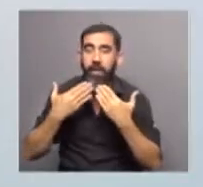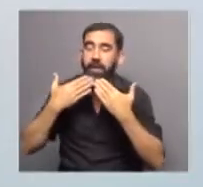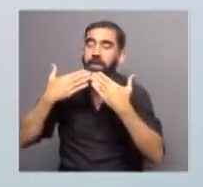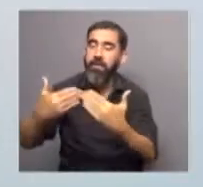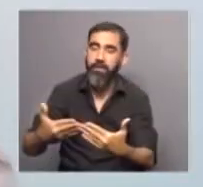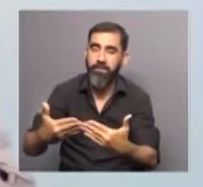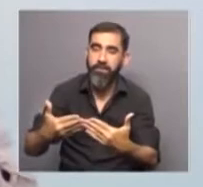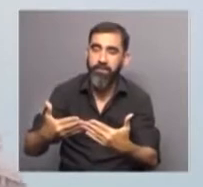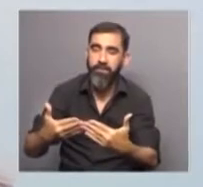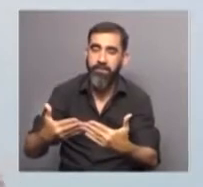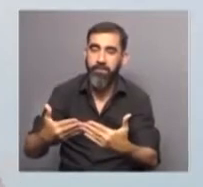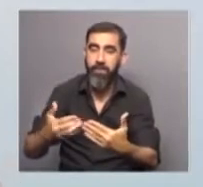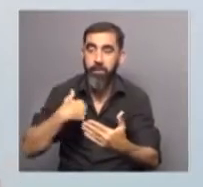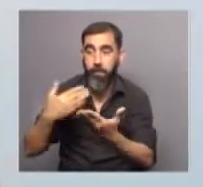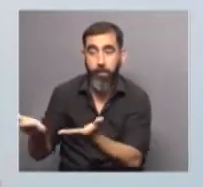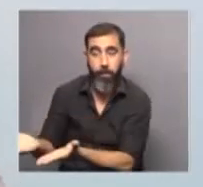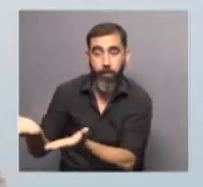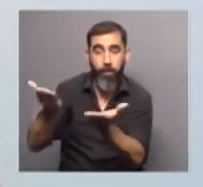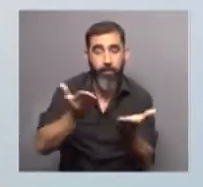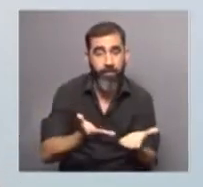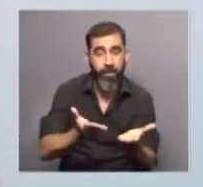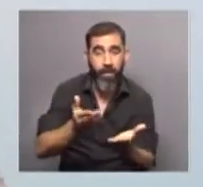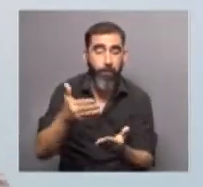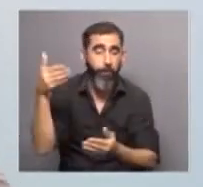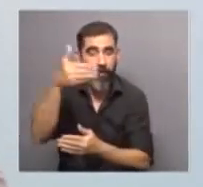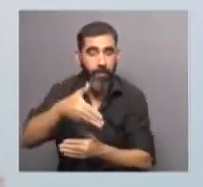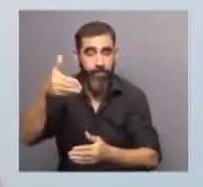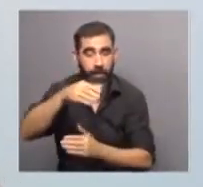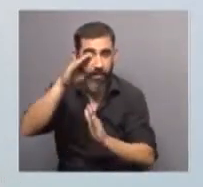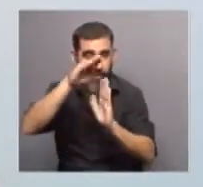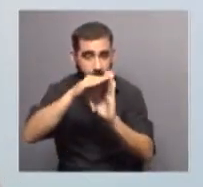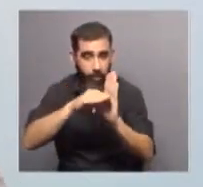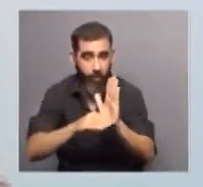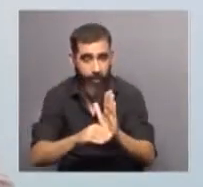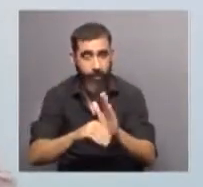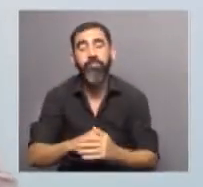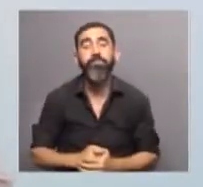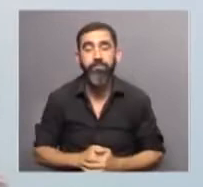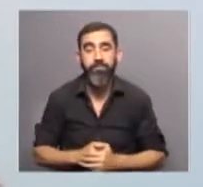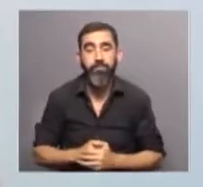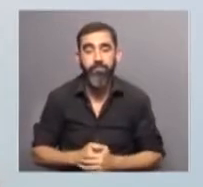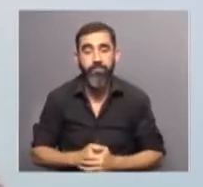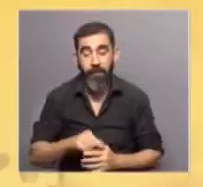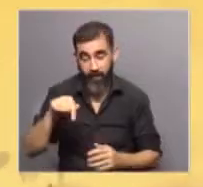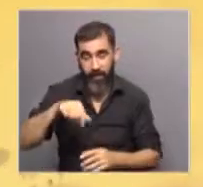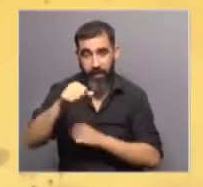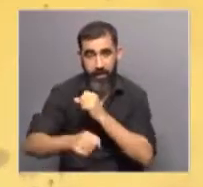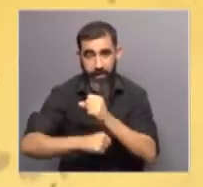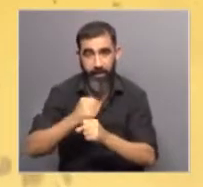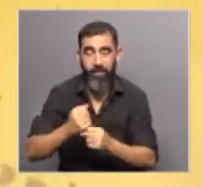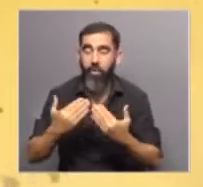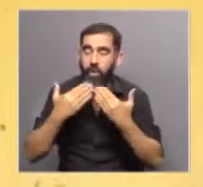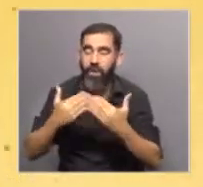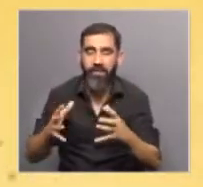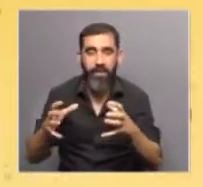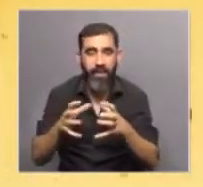agradeceros haberme invitado a participar en uno de los programas en este año. Quería agradecer a todo